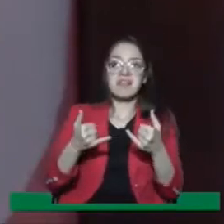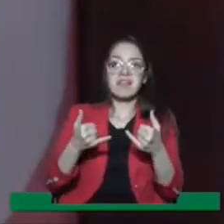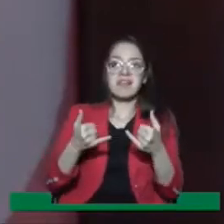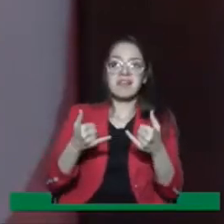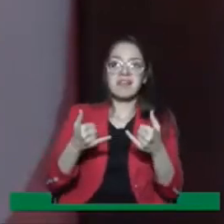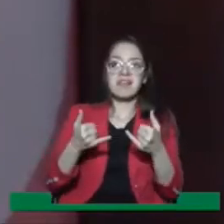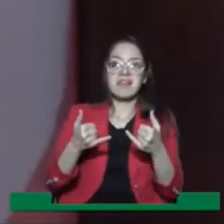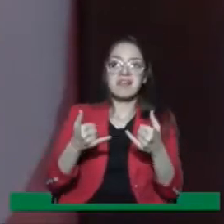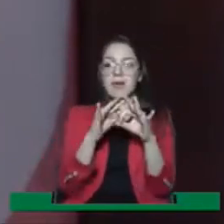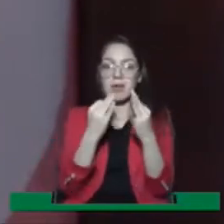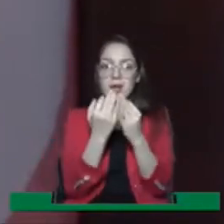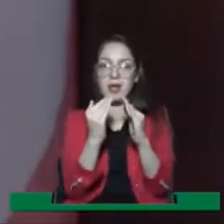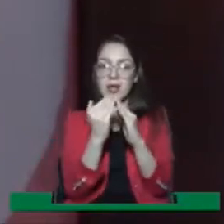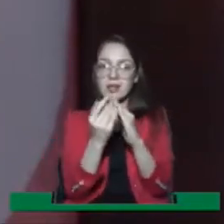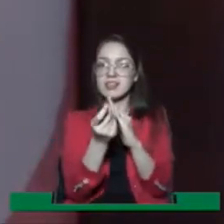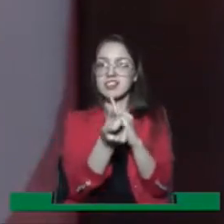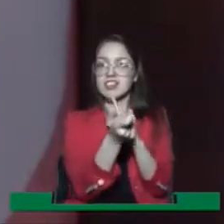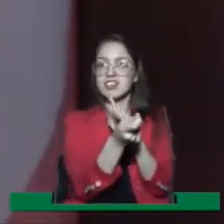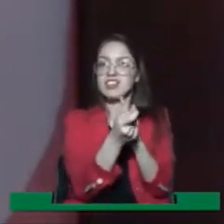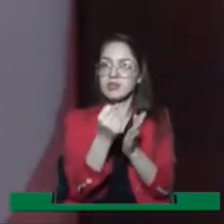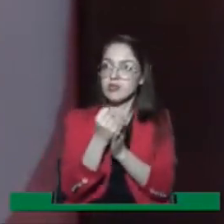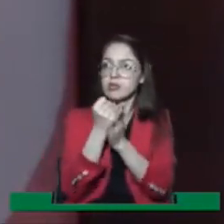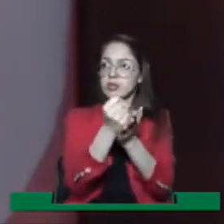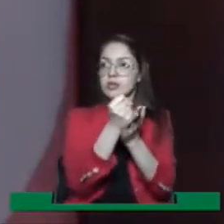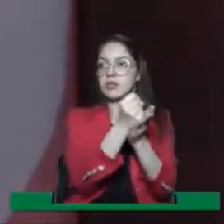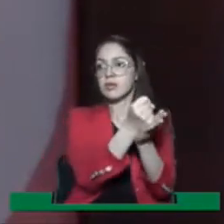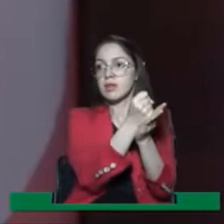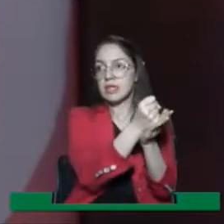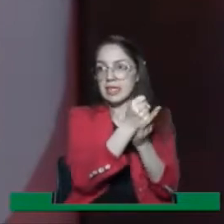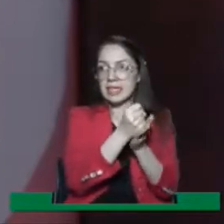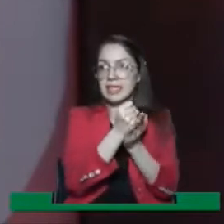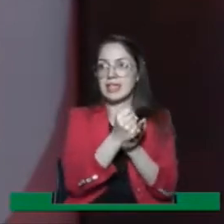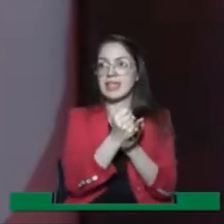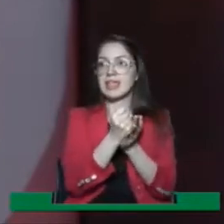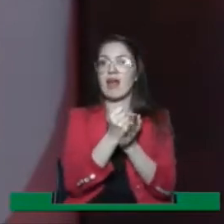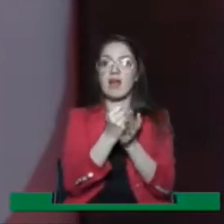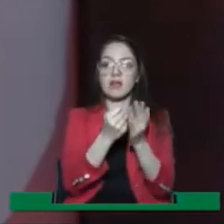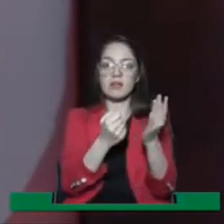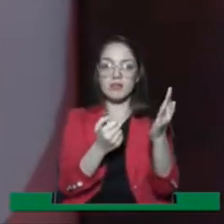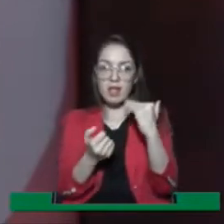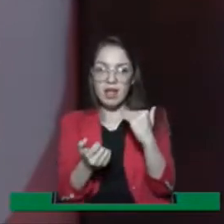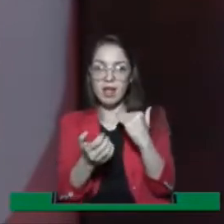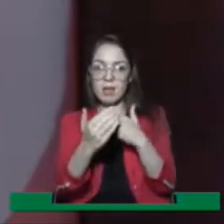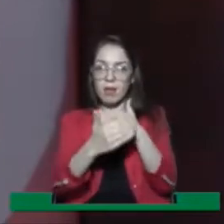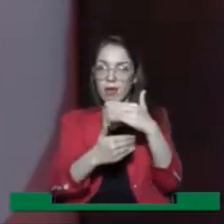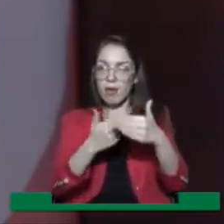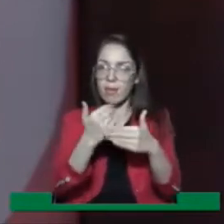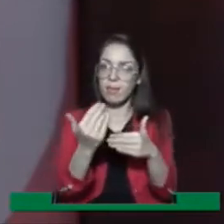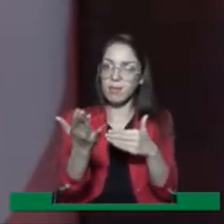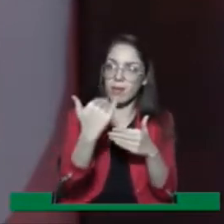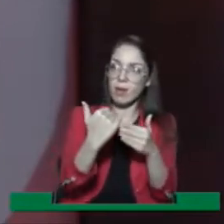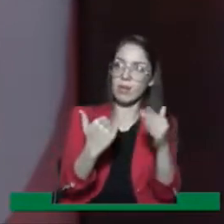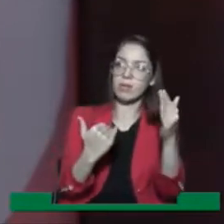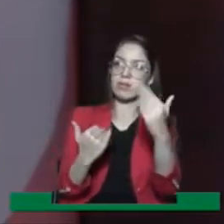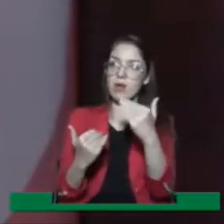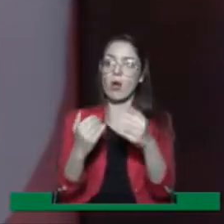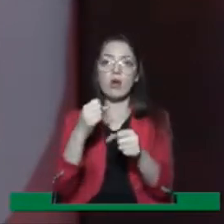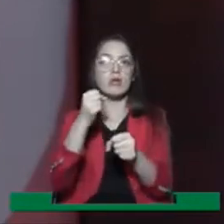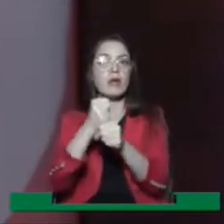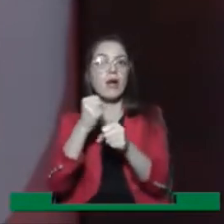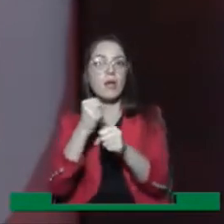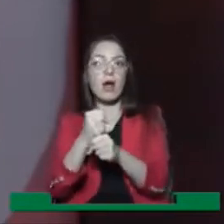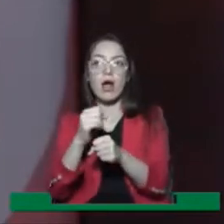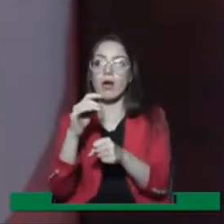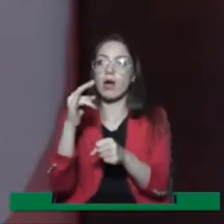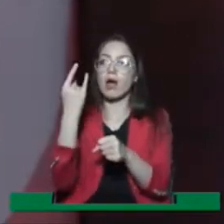nuestros vecinos que de alguna manera van siendo integrados en la cadena productiva oa través del trabajo o de